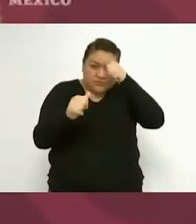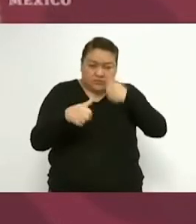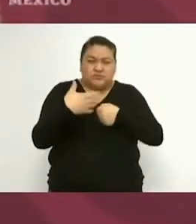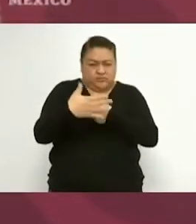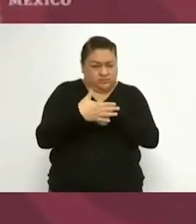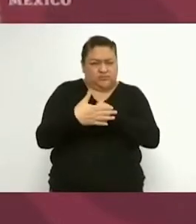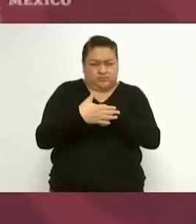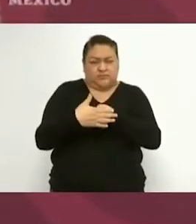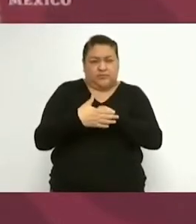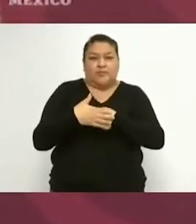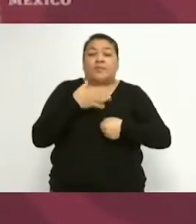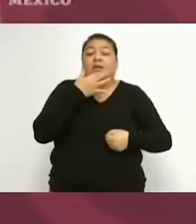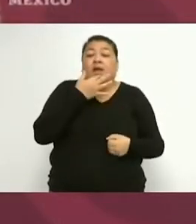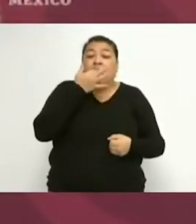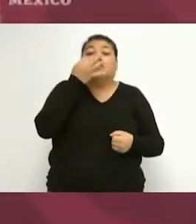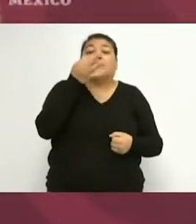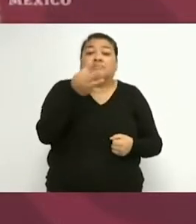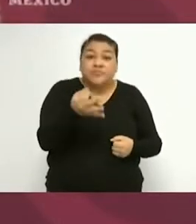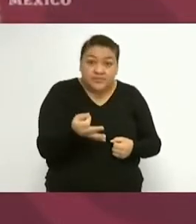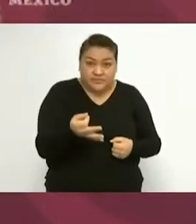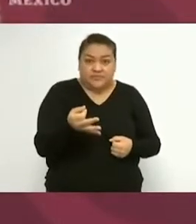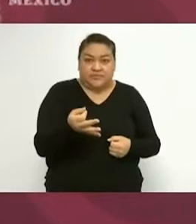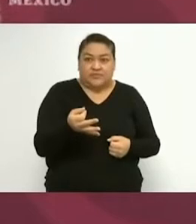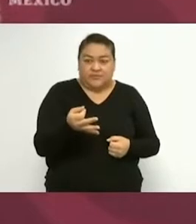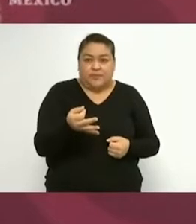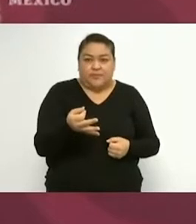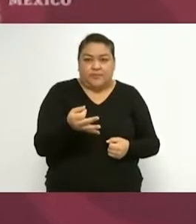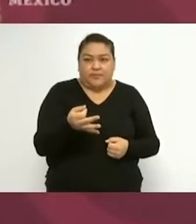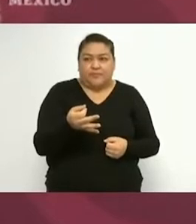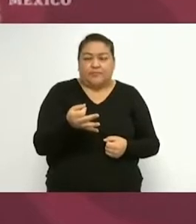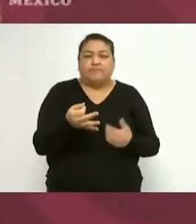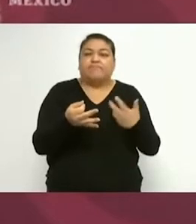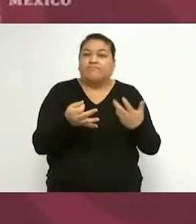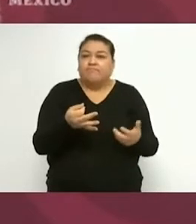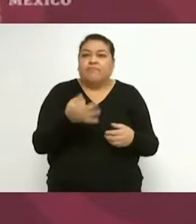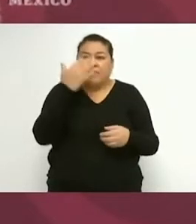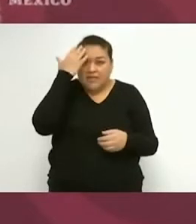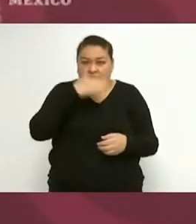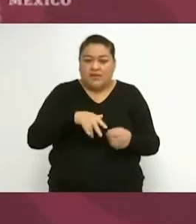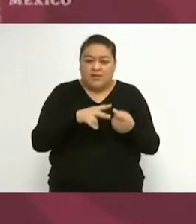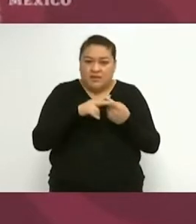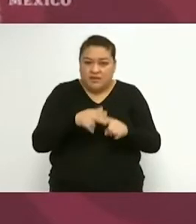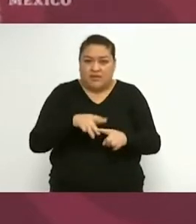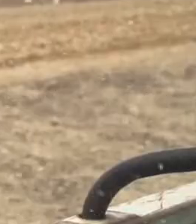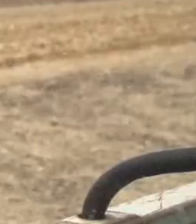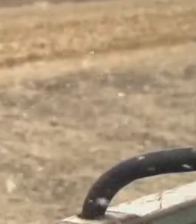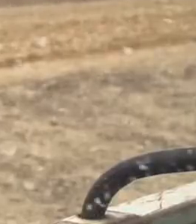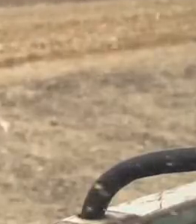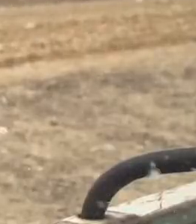vamos a informar, porque vamos a echar a andar un plan